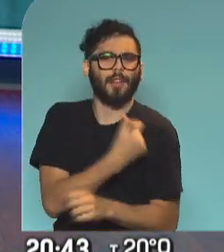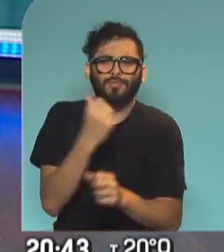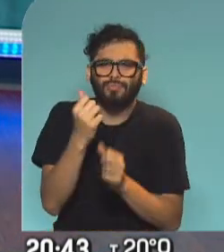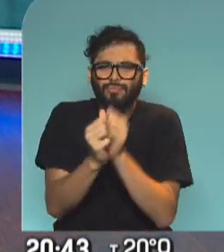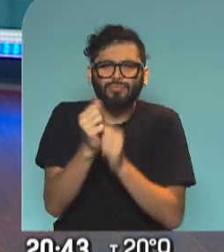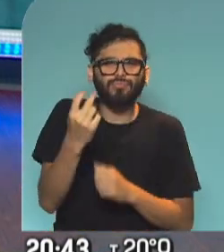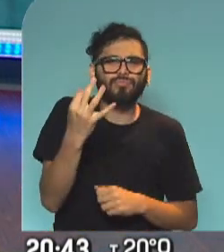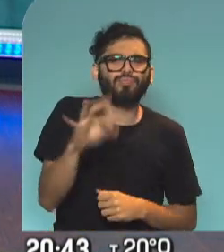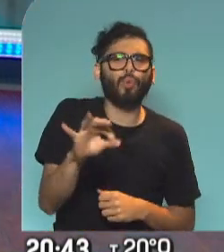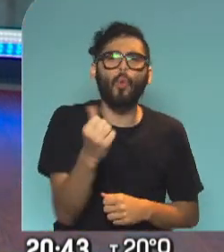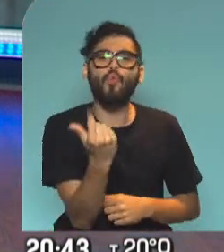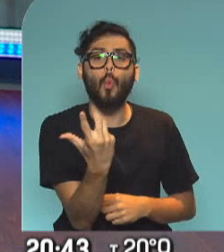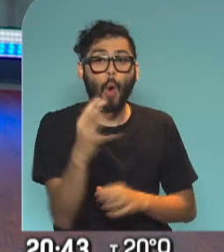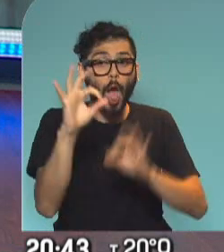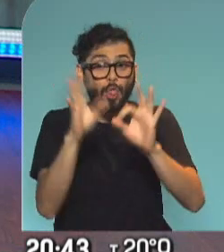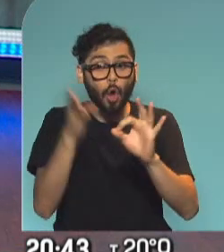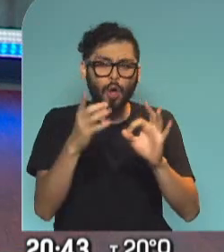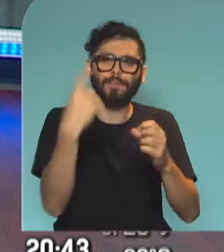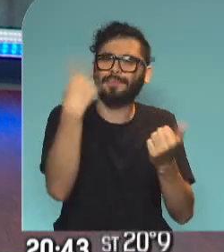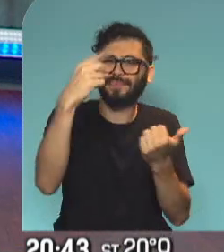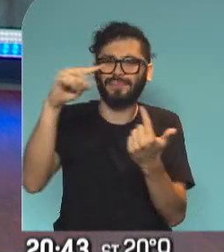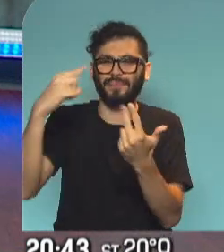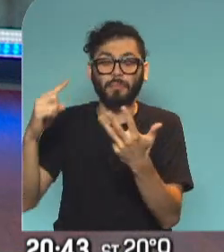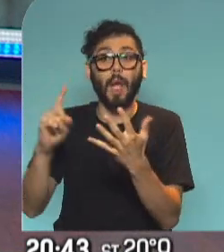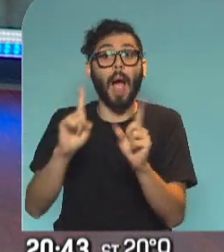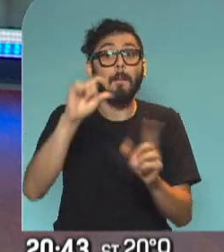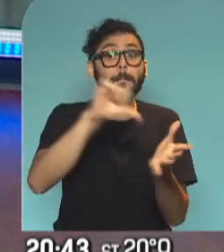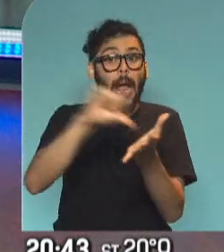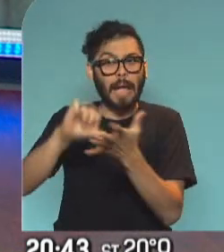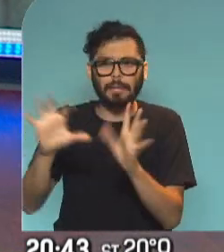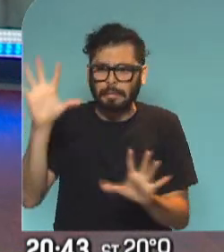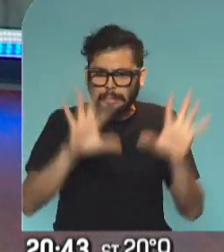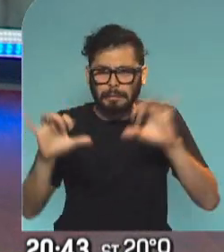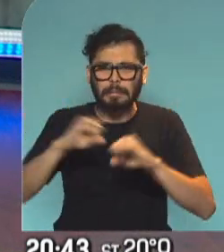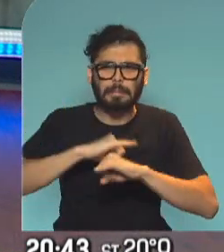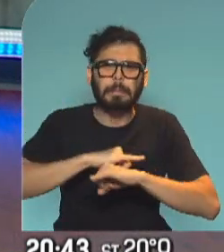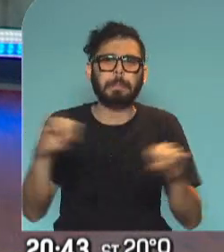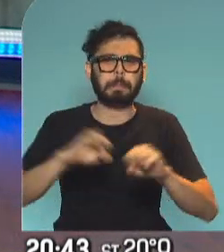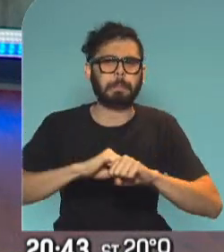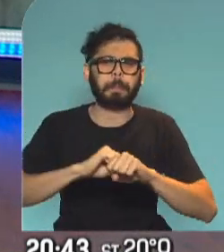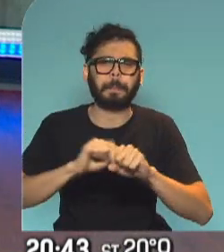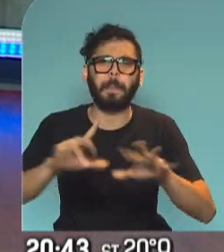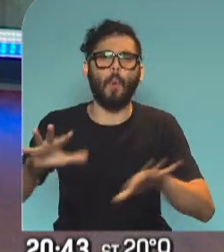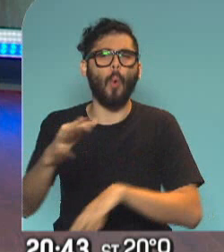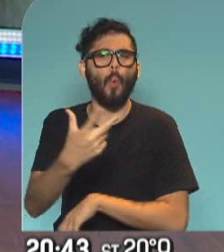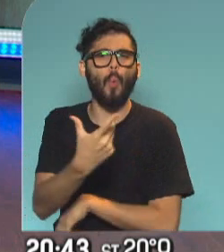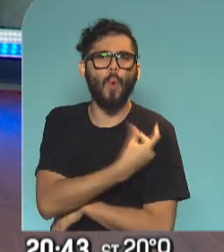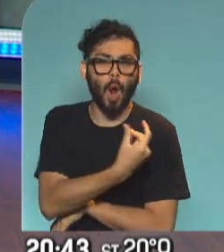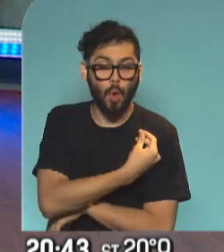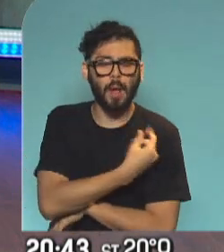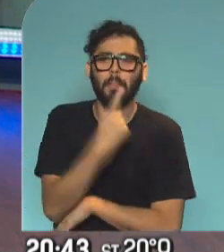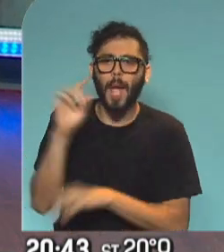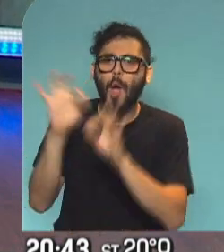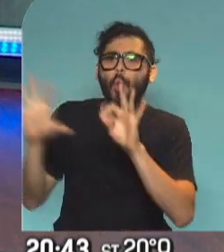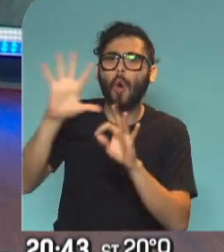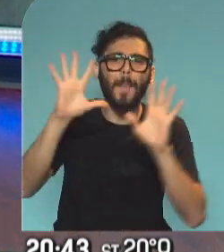de ensayos clínicos y por distintos laboratorios, los países se preparan para campañas de vacunación. Bueno, ¿qué pasa en Europa? ¿Cómo se prepara ese continente